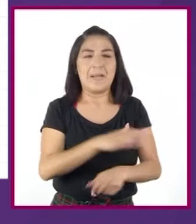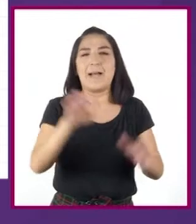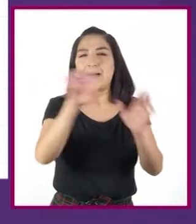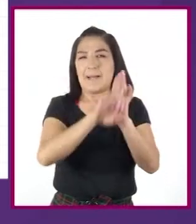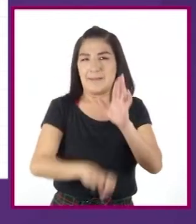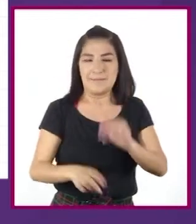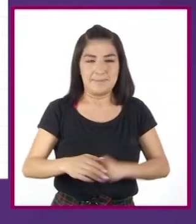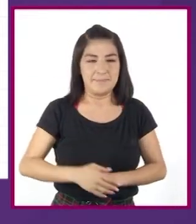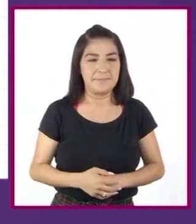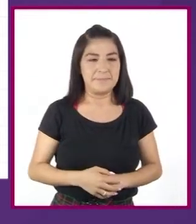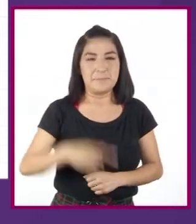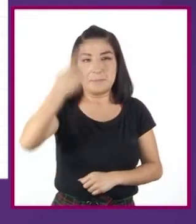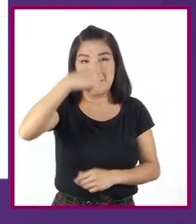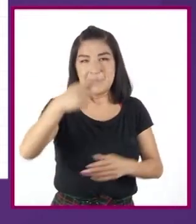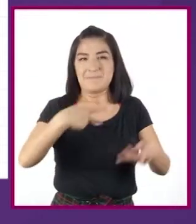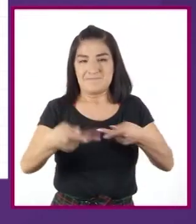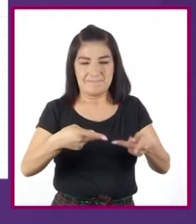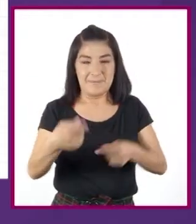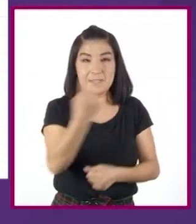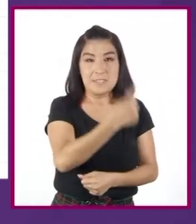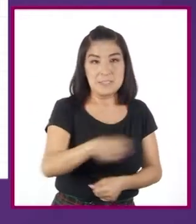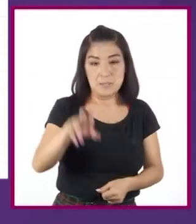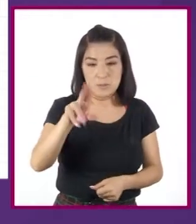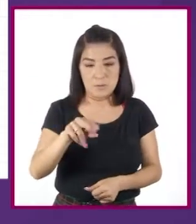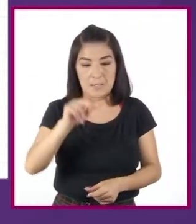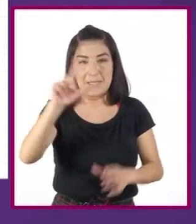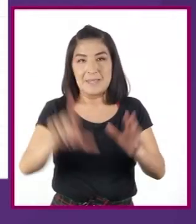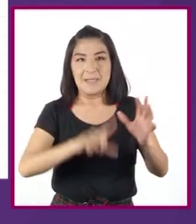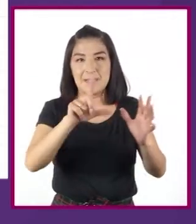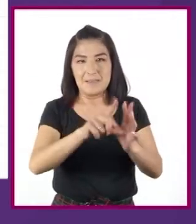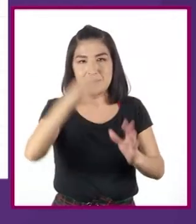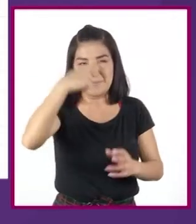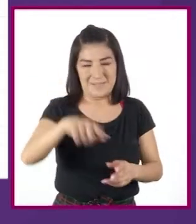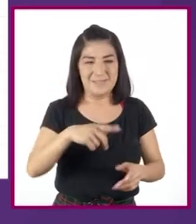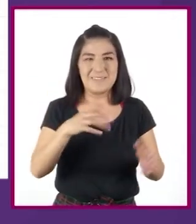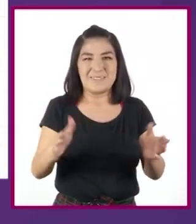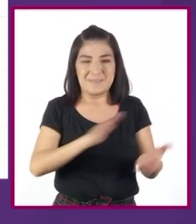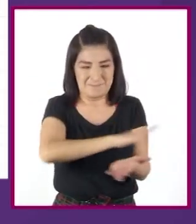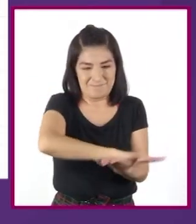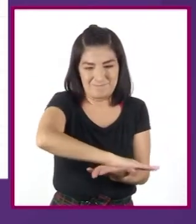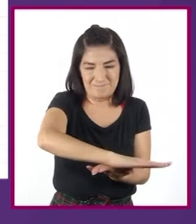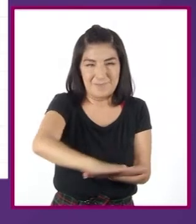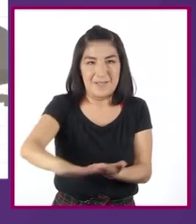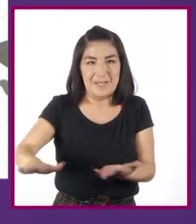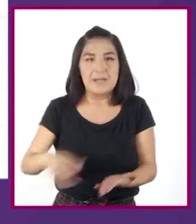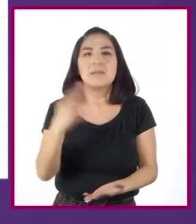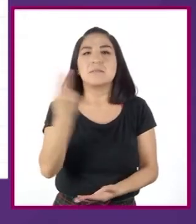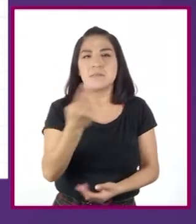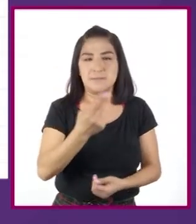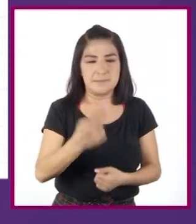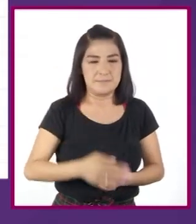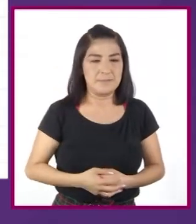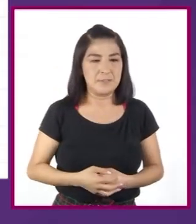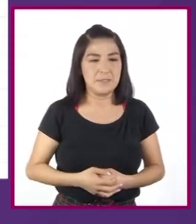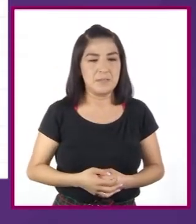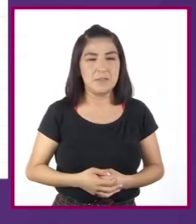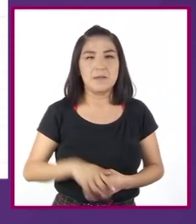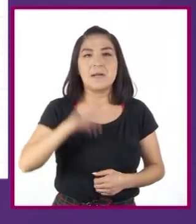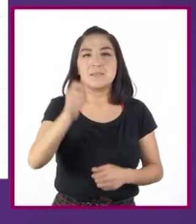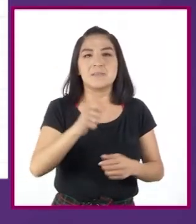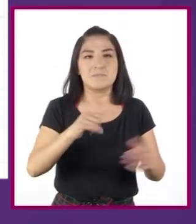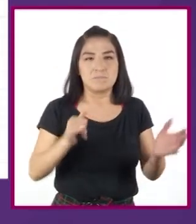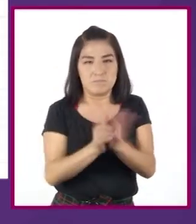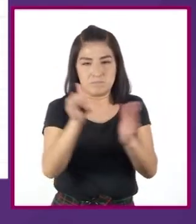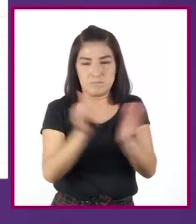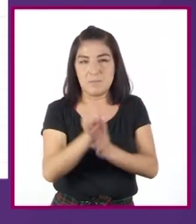ejemplo, para preparar 180 litros de concreto para firmes y pisos, se necesitan un bulto de cemento